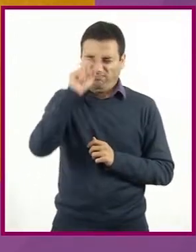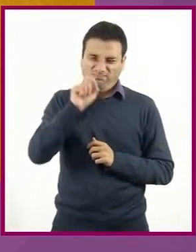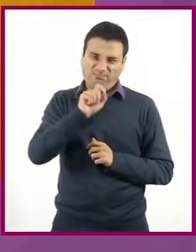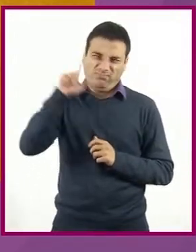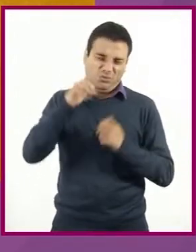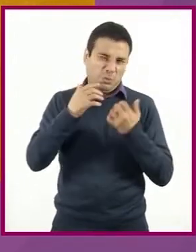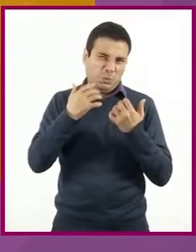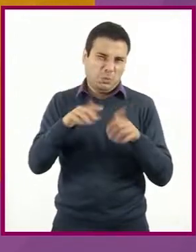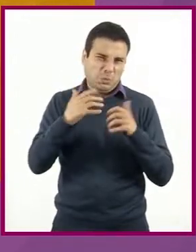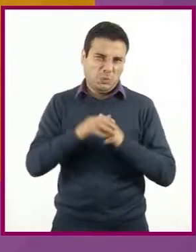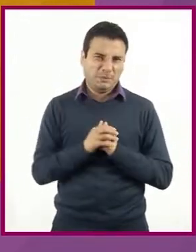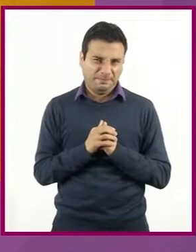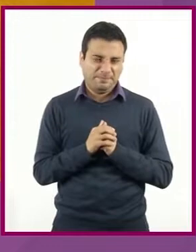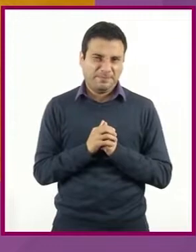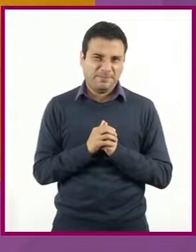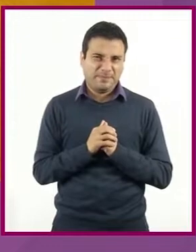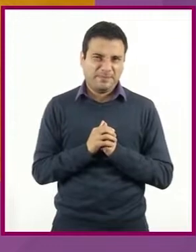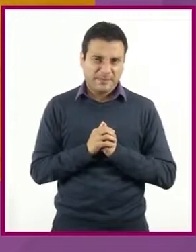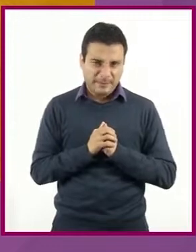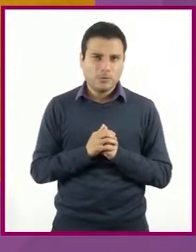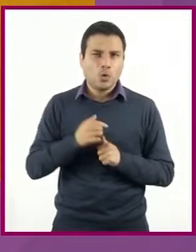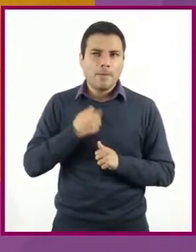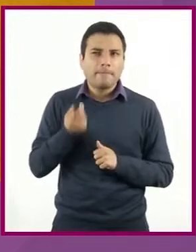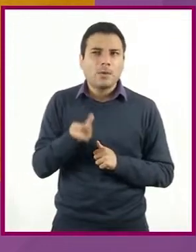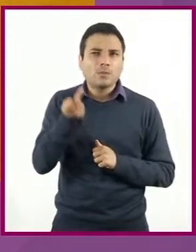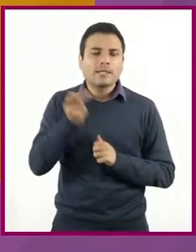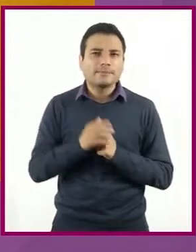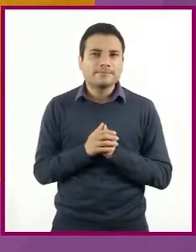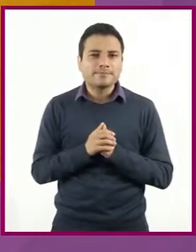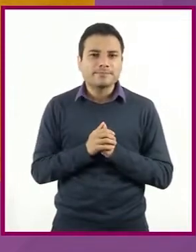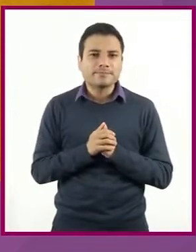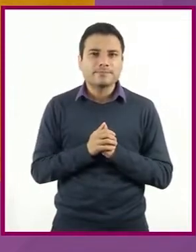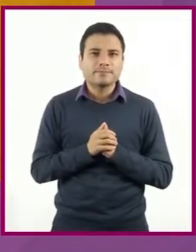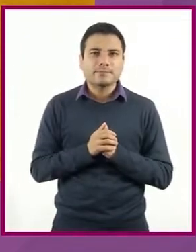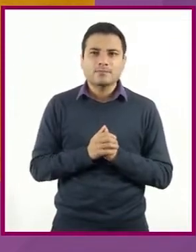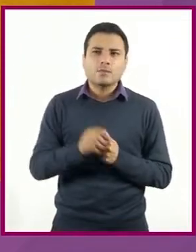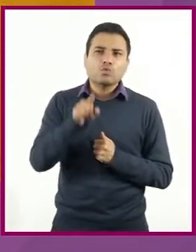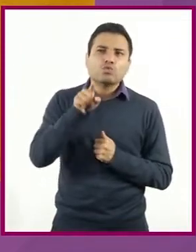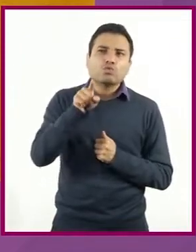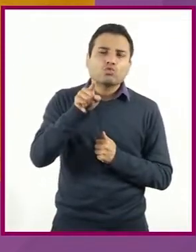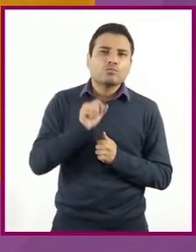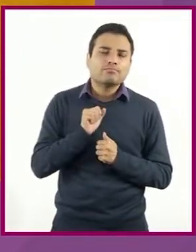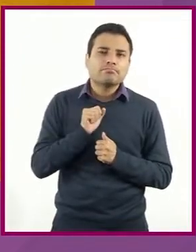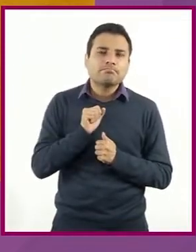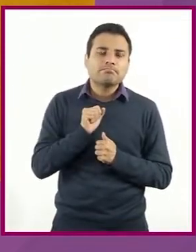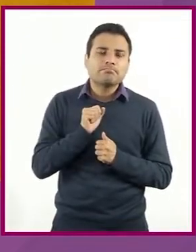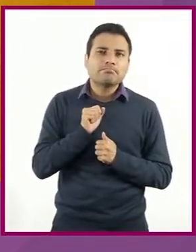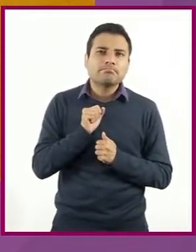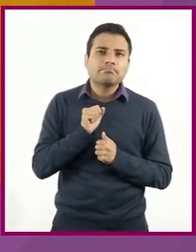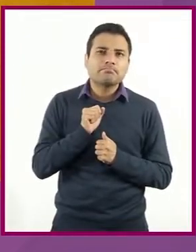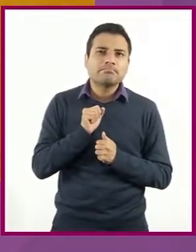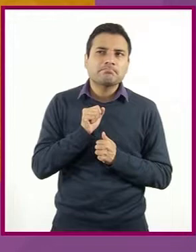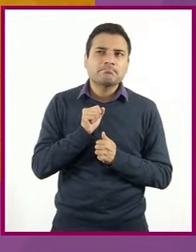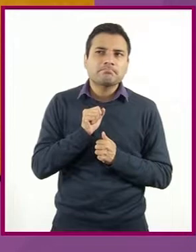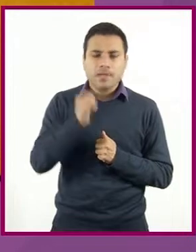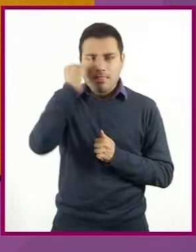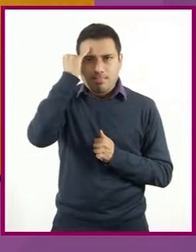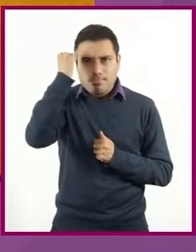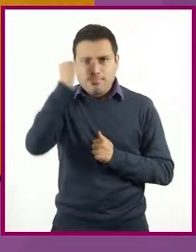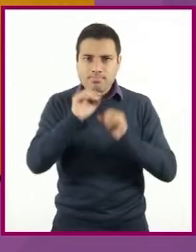de la historia. Y la primera pregunta que le haría sería de qué motivación tuvo para crear sus